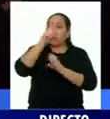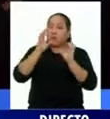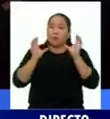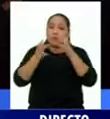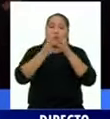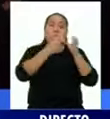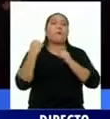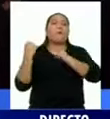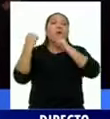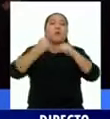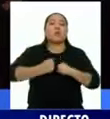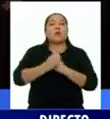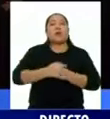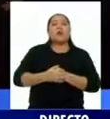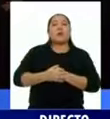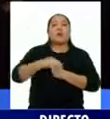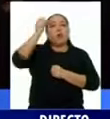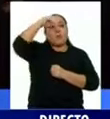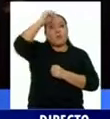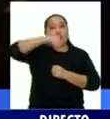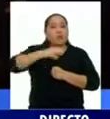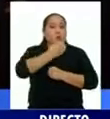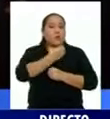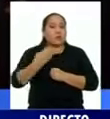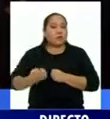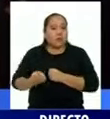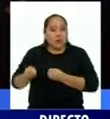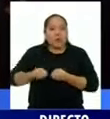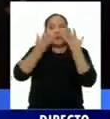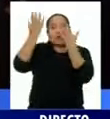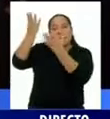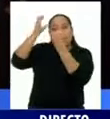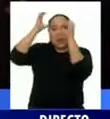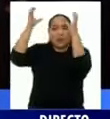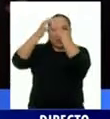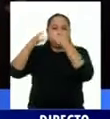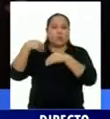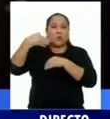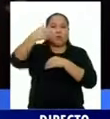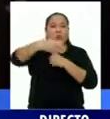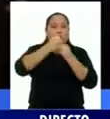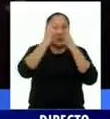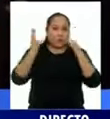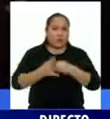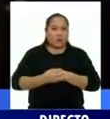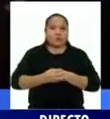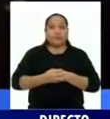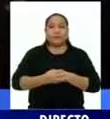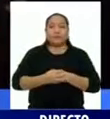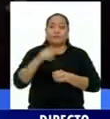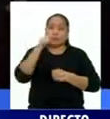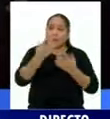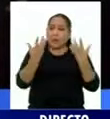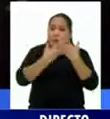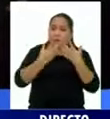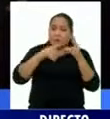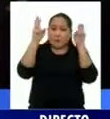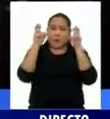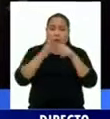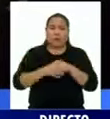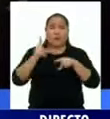poder consolidar la opinión del Ejecutivo que será transmitida al Congreso en los siguientes días. En relación al tema